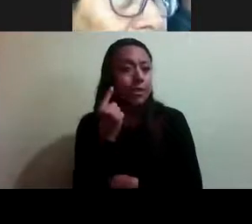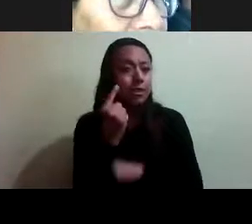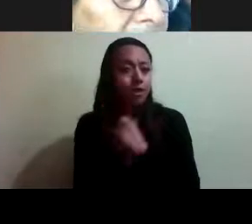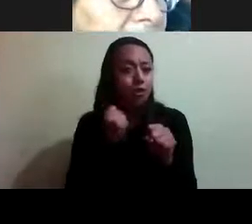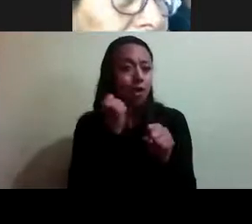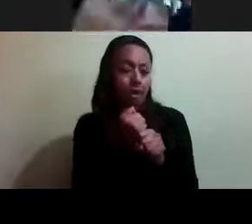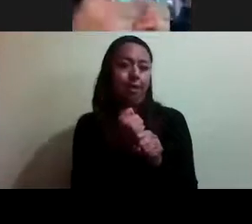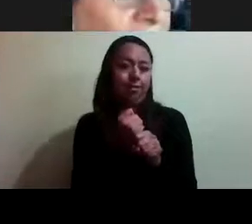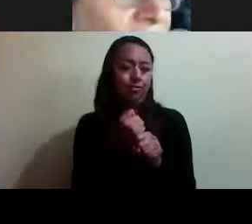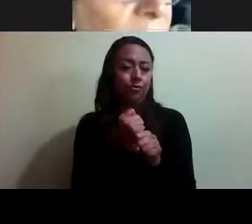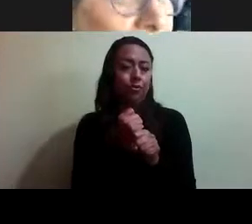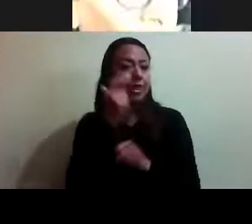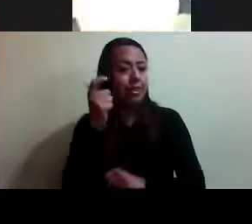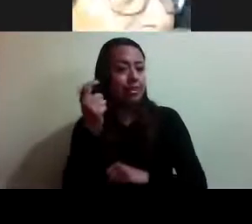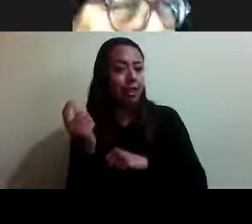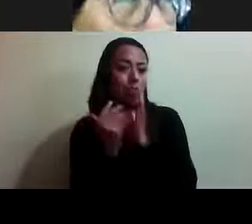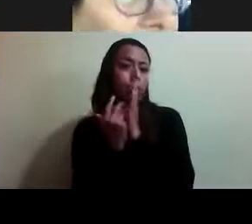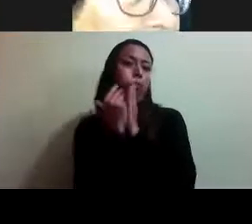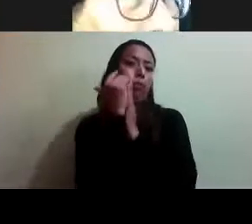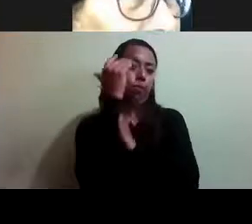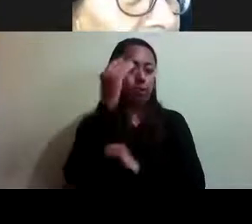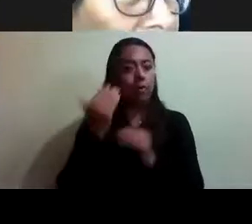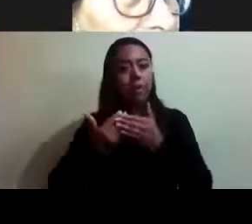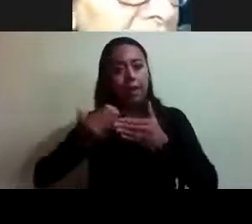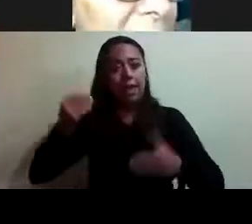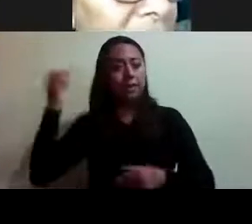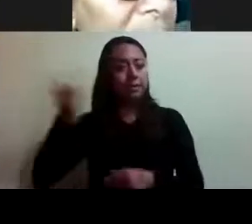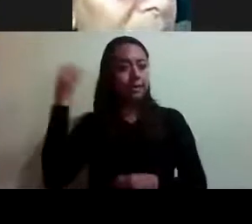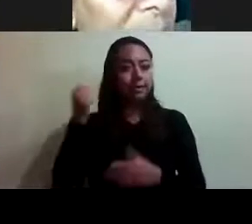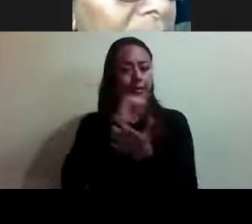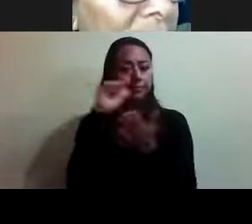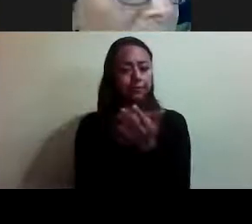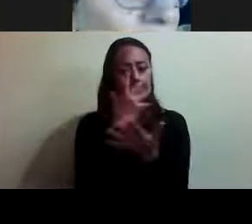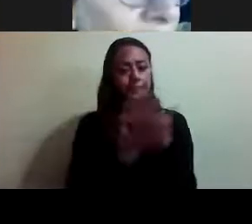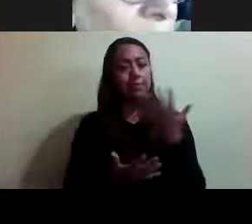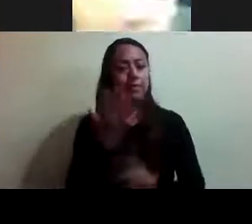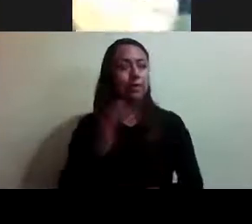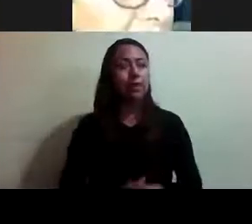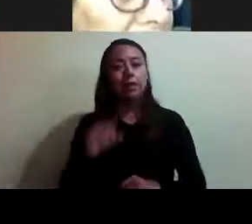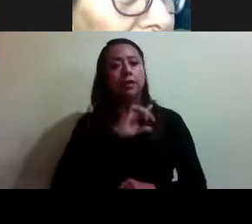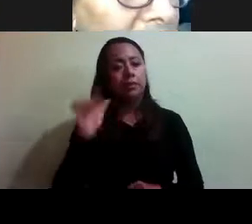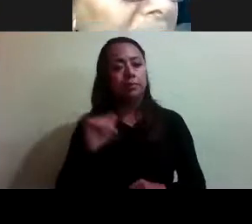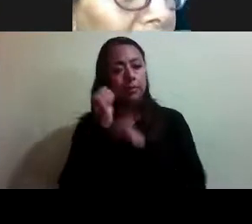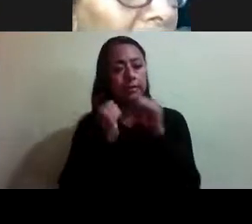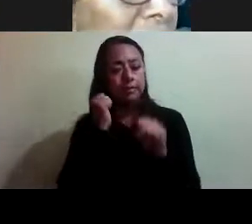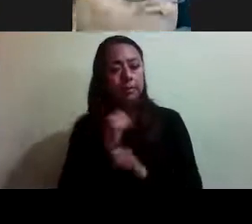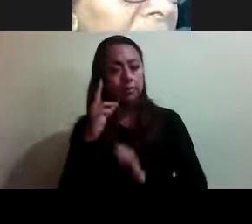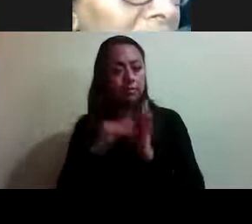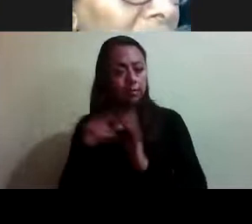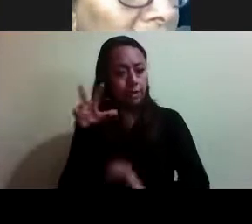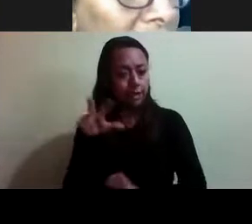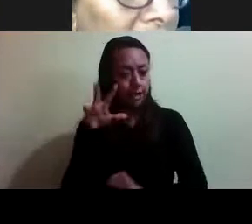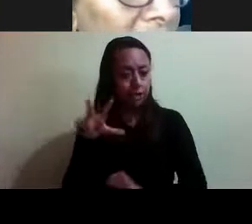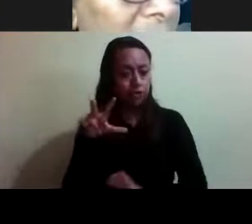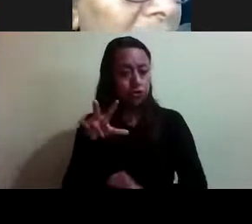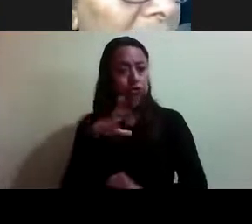presupuestal de la anterior Asamblea Legislativa. Nos llevó a tener en el año 2018 un presupuesto